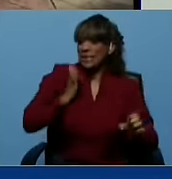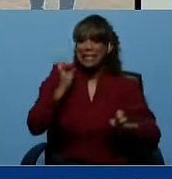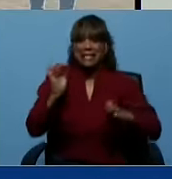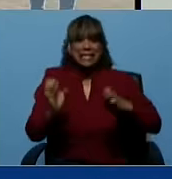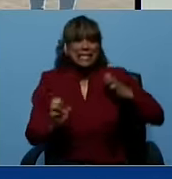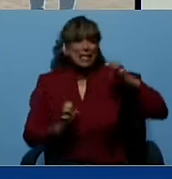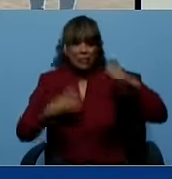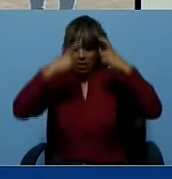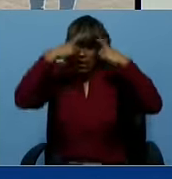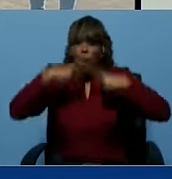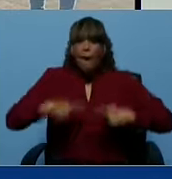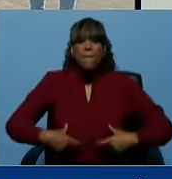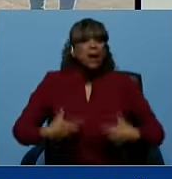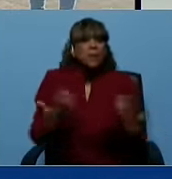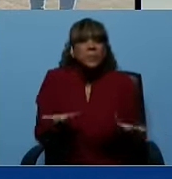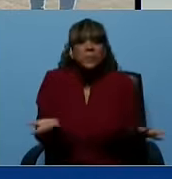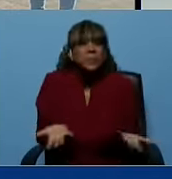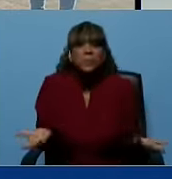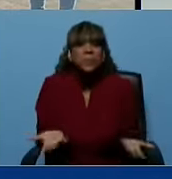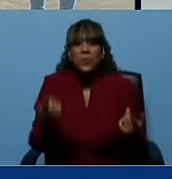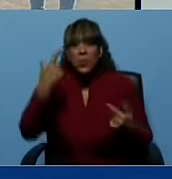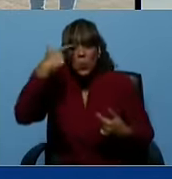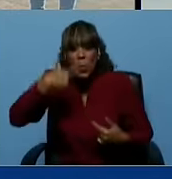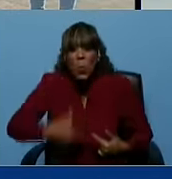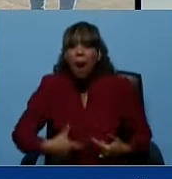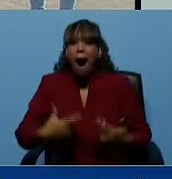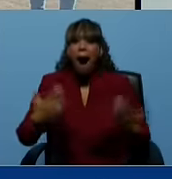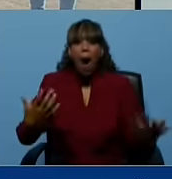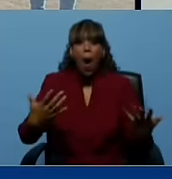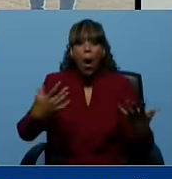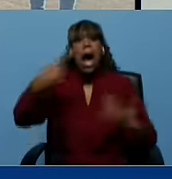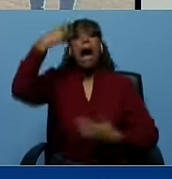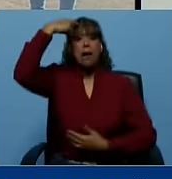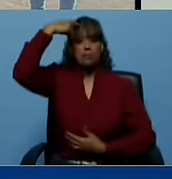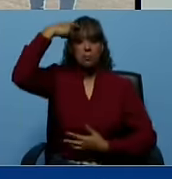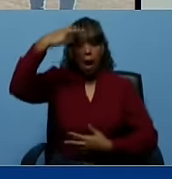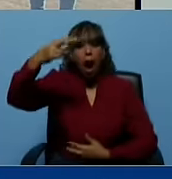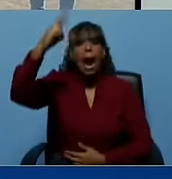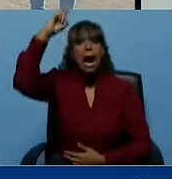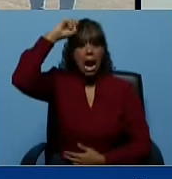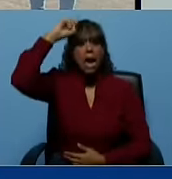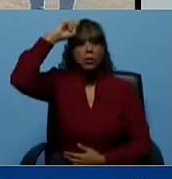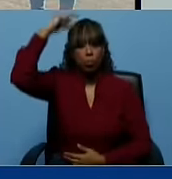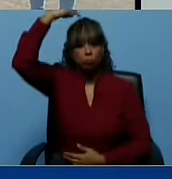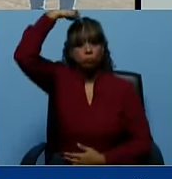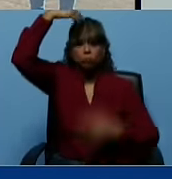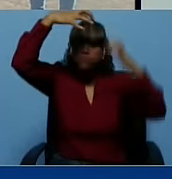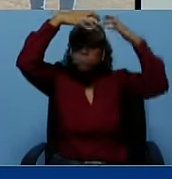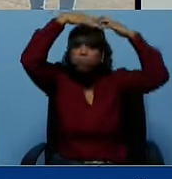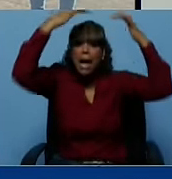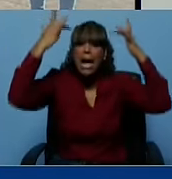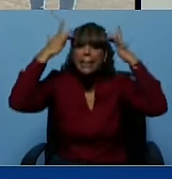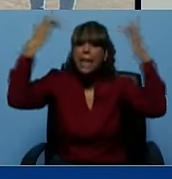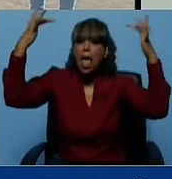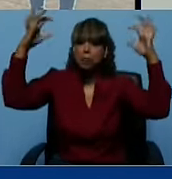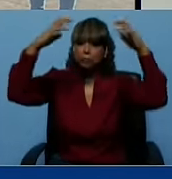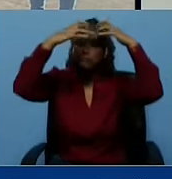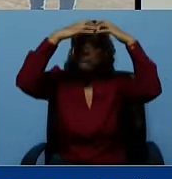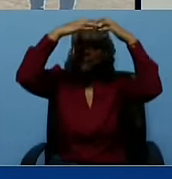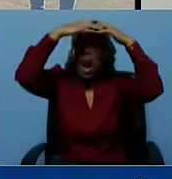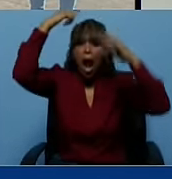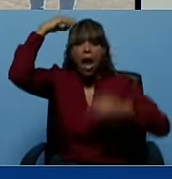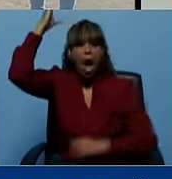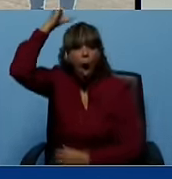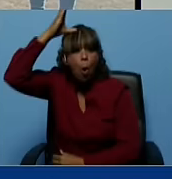porque el ser humano es un ser de raciocinio que desarrolla su inteligencia, la